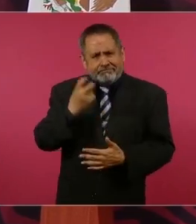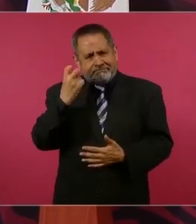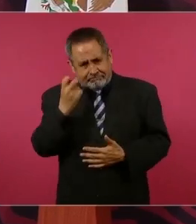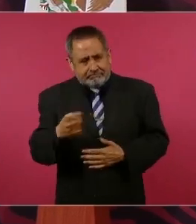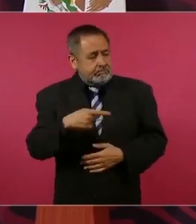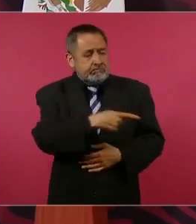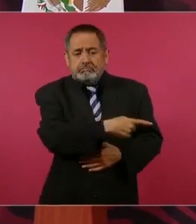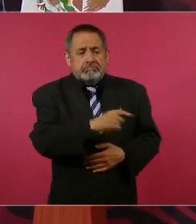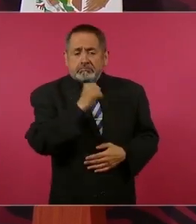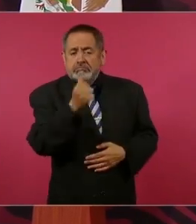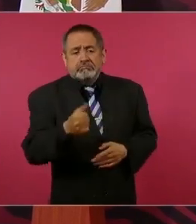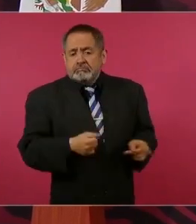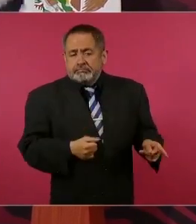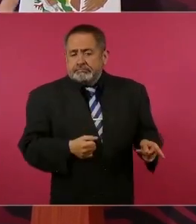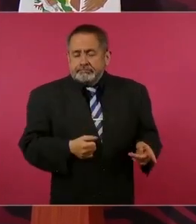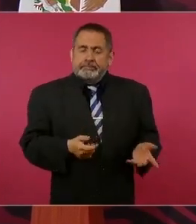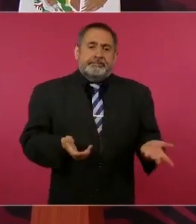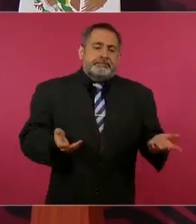pero